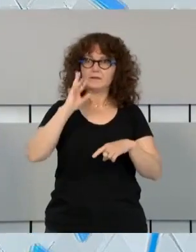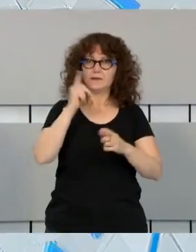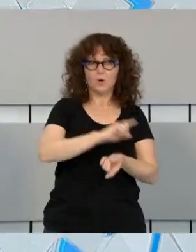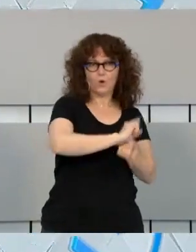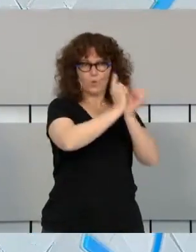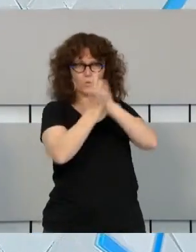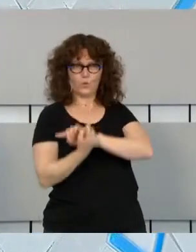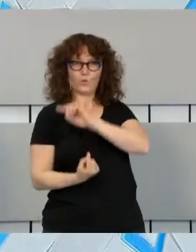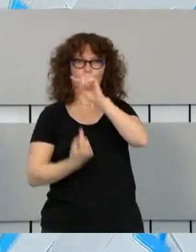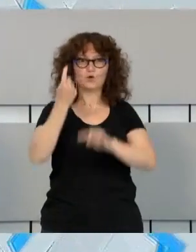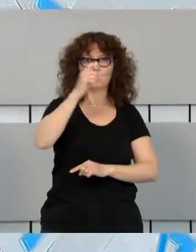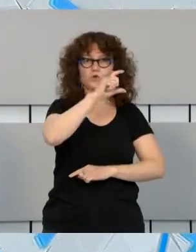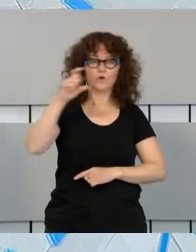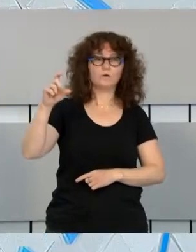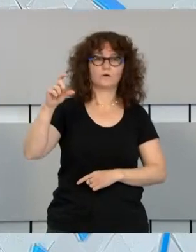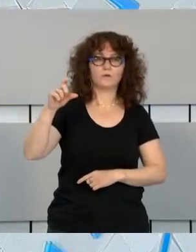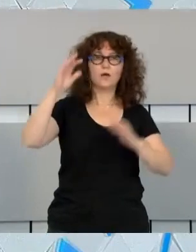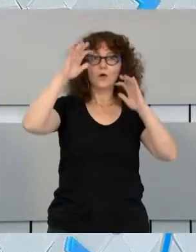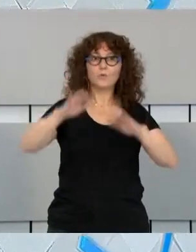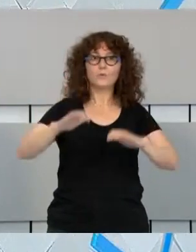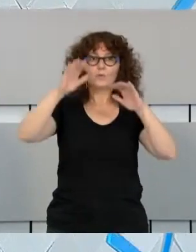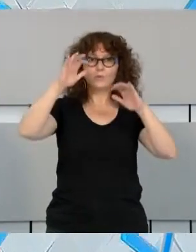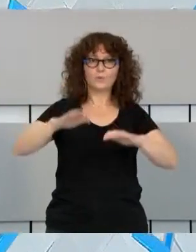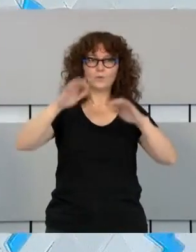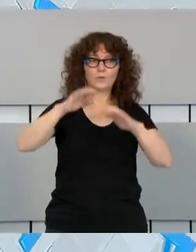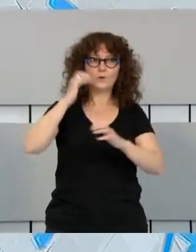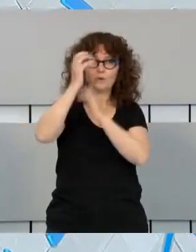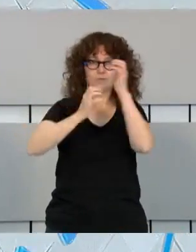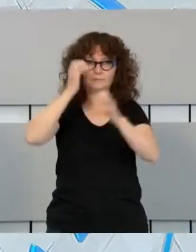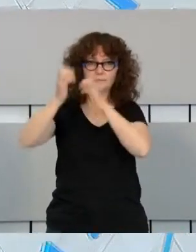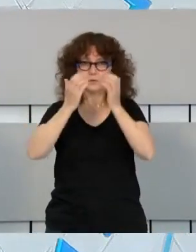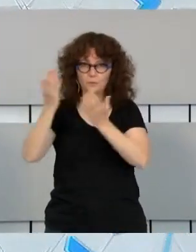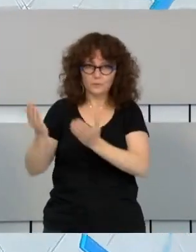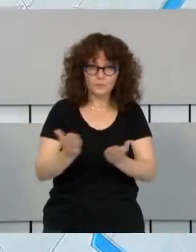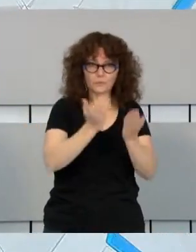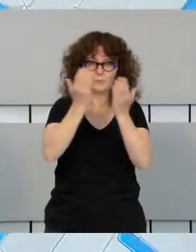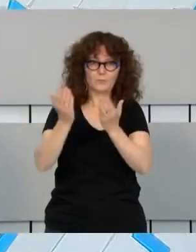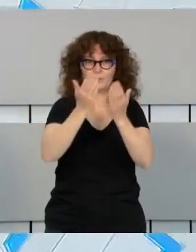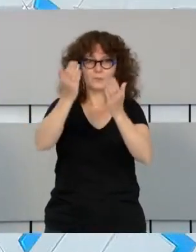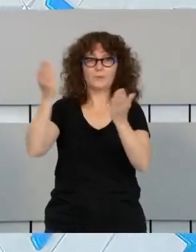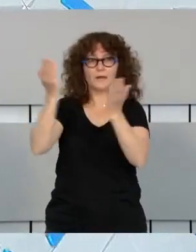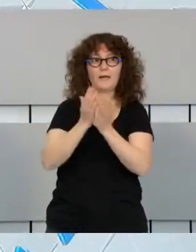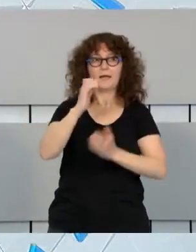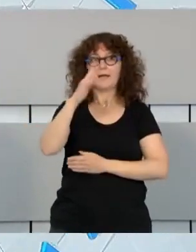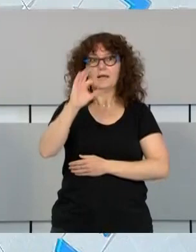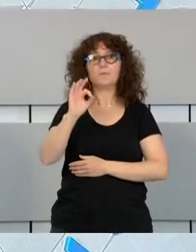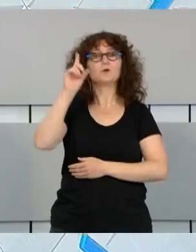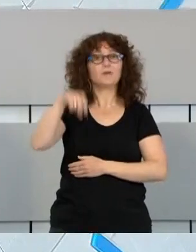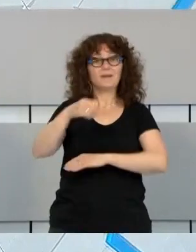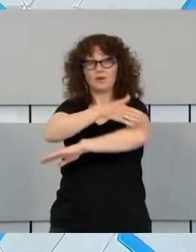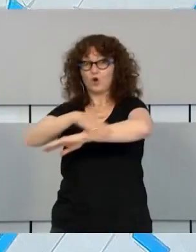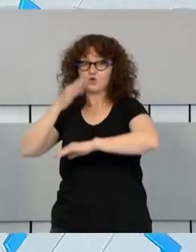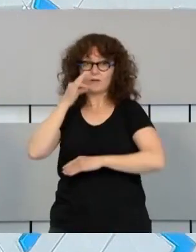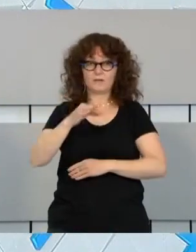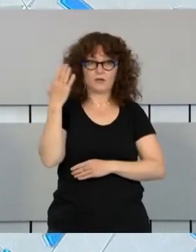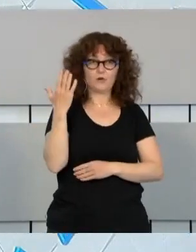en regiones del extremo norte peninsular, unas lluvias que dejarán, además de abundante nubosidad, viento intenso en la desembocadura del Ebro, también en la costa de